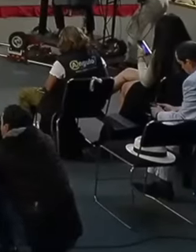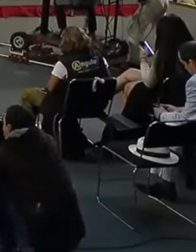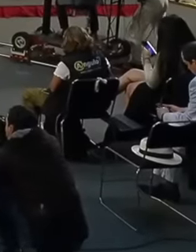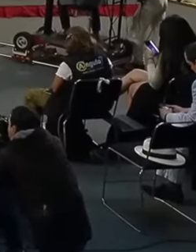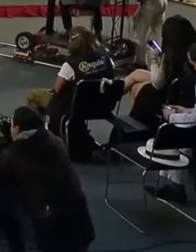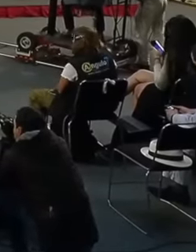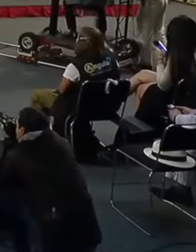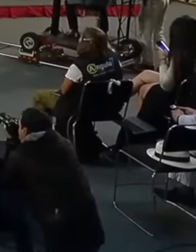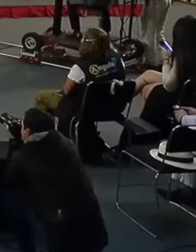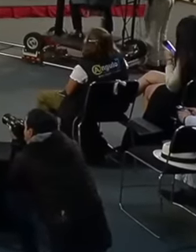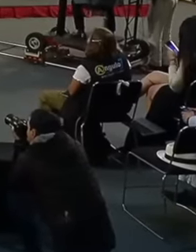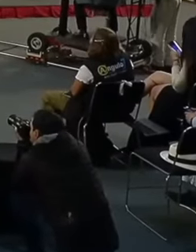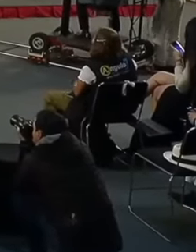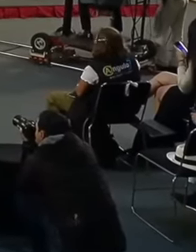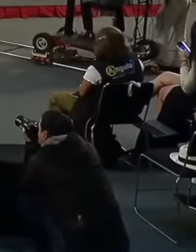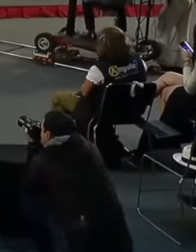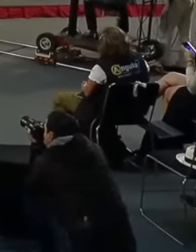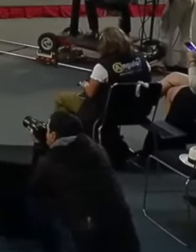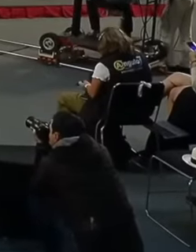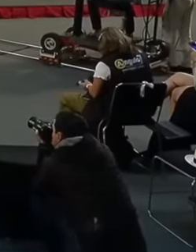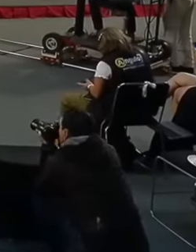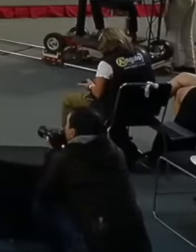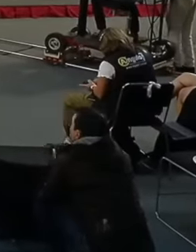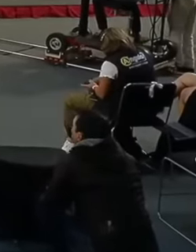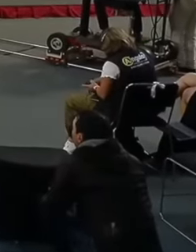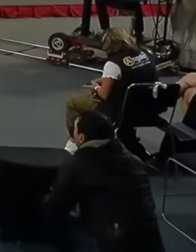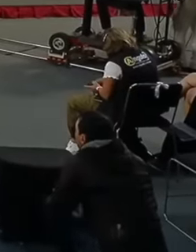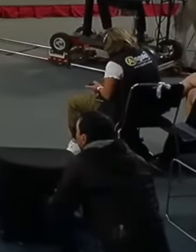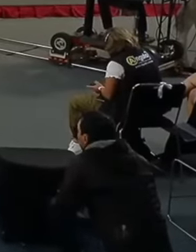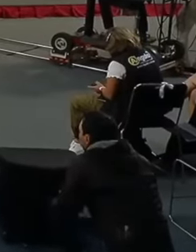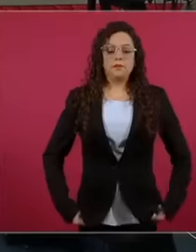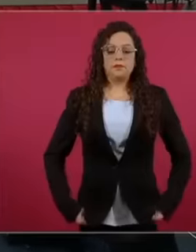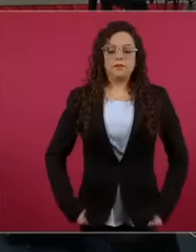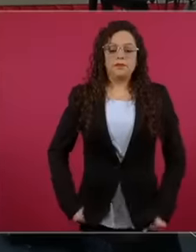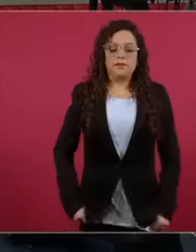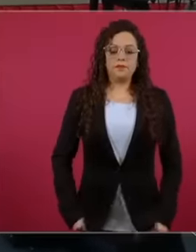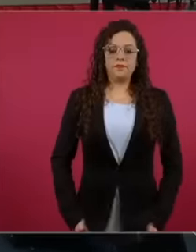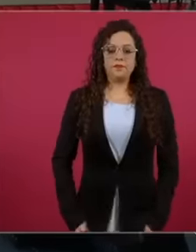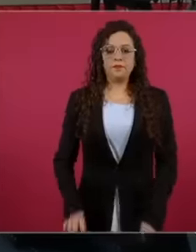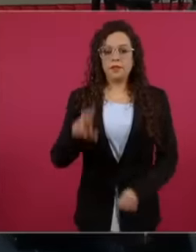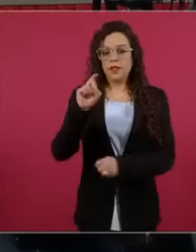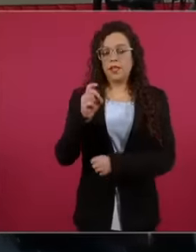Transportación aérea, es una empresa aérea, debe